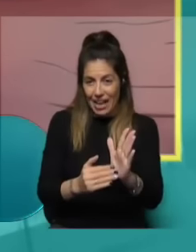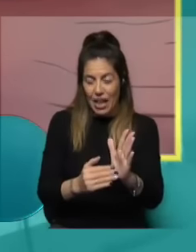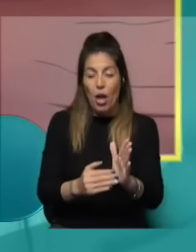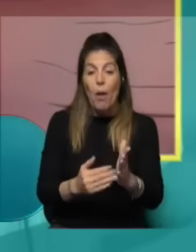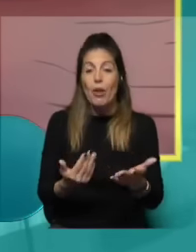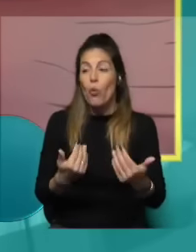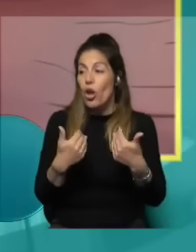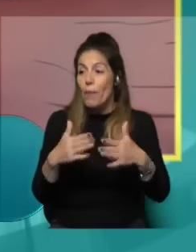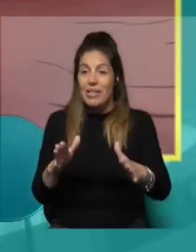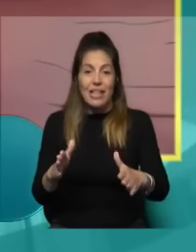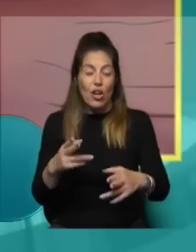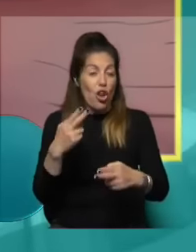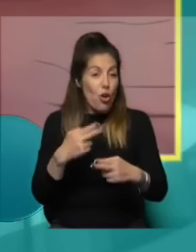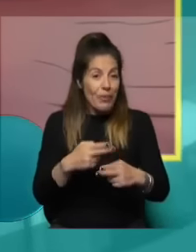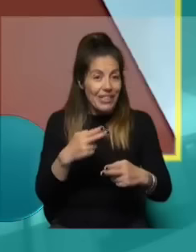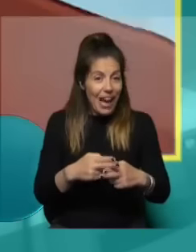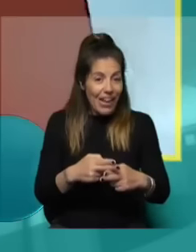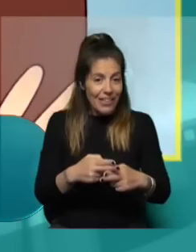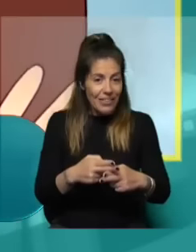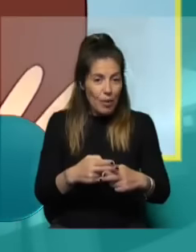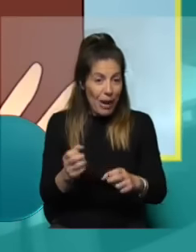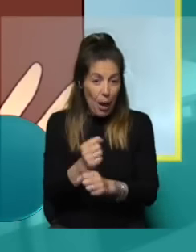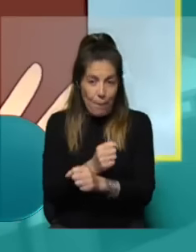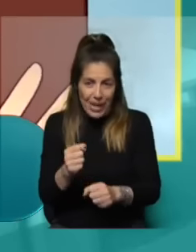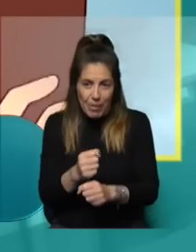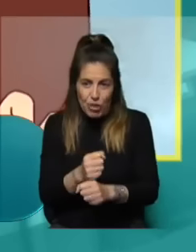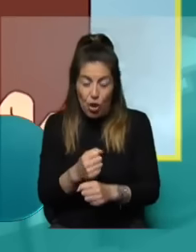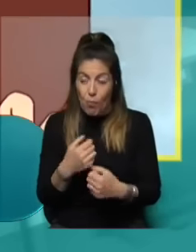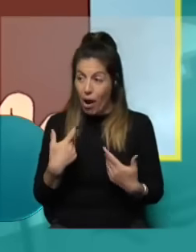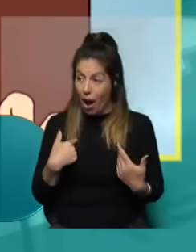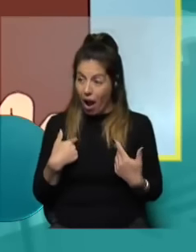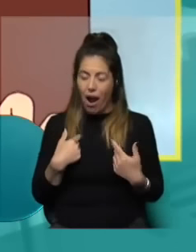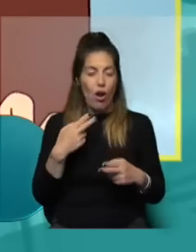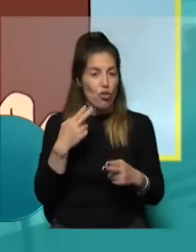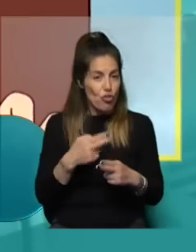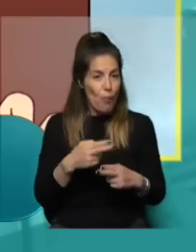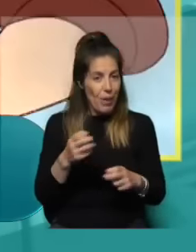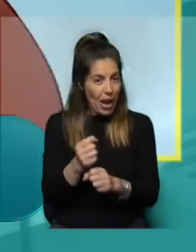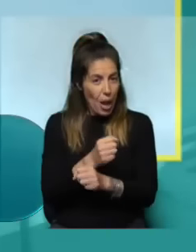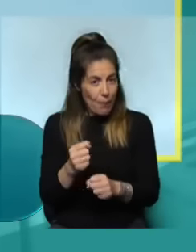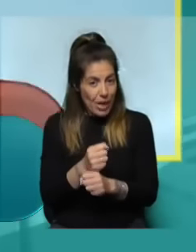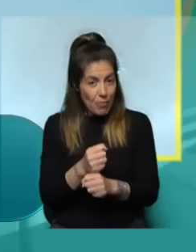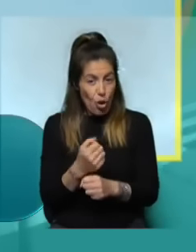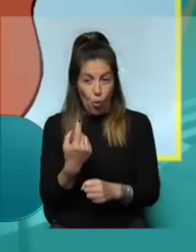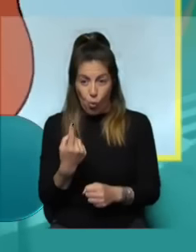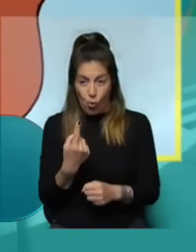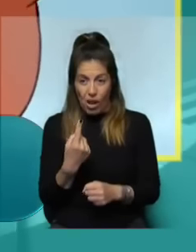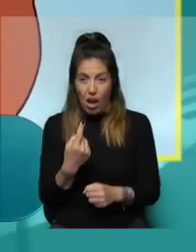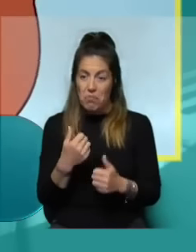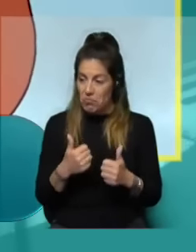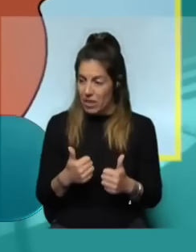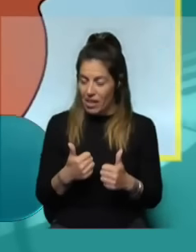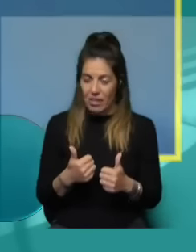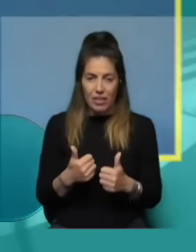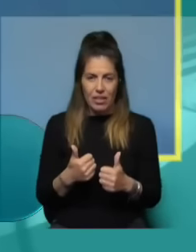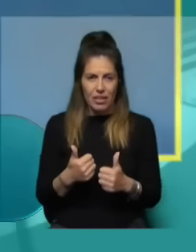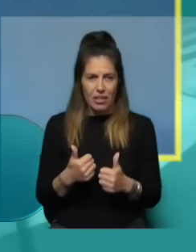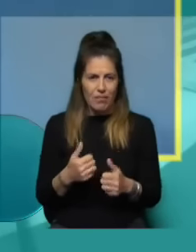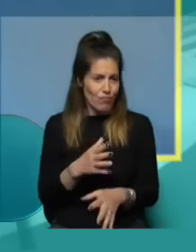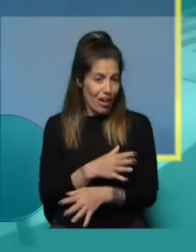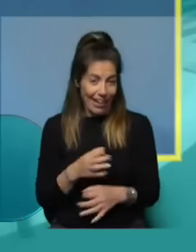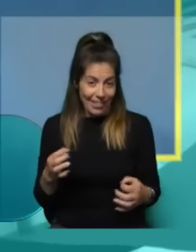nos empezaron a nominar, ya fue como, wow, nos nominaron. Tipo, recibimos una nominación, ya está. Nos fue